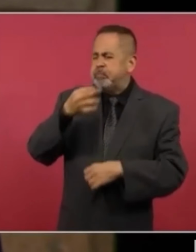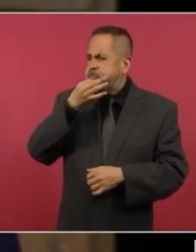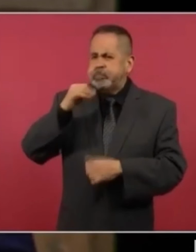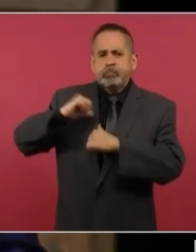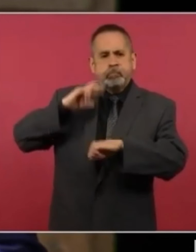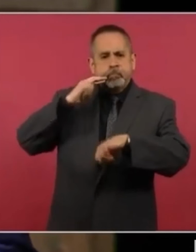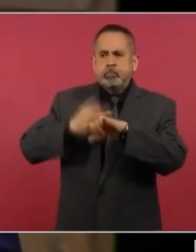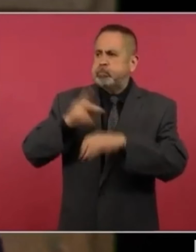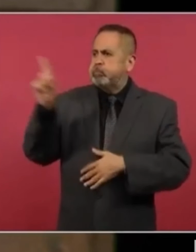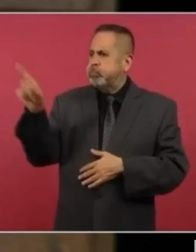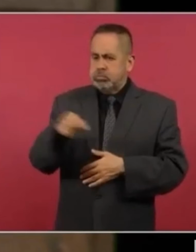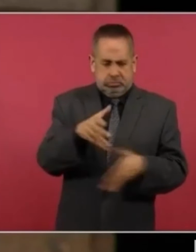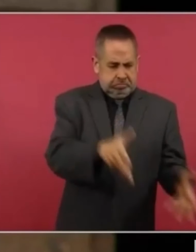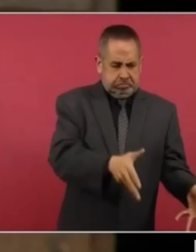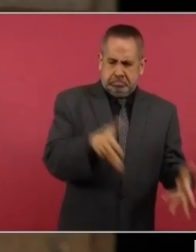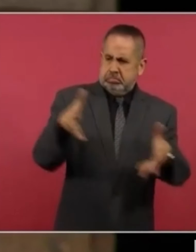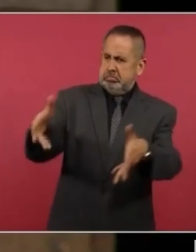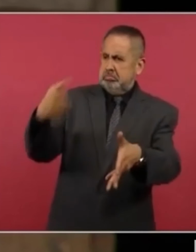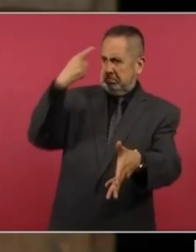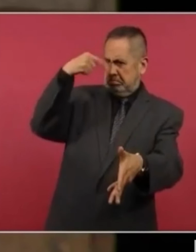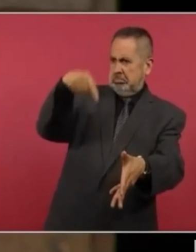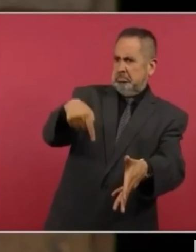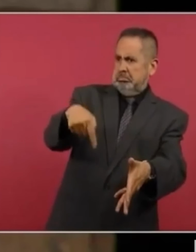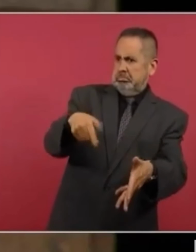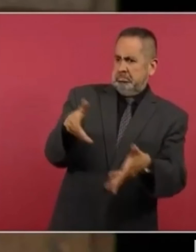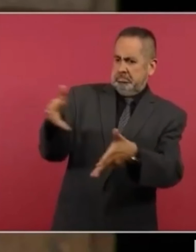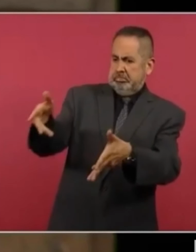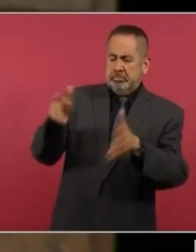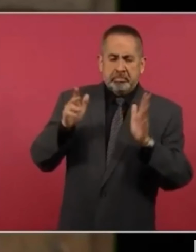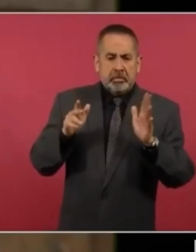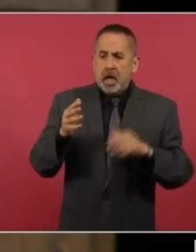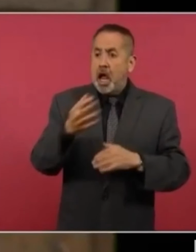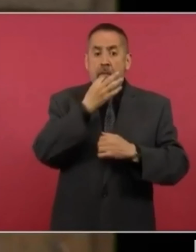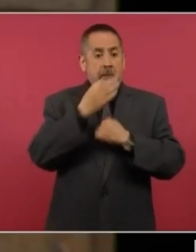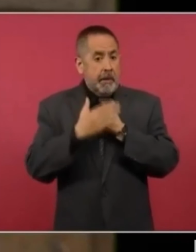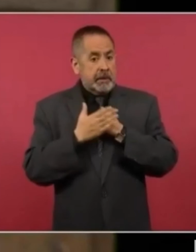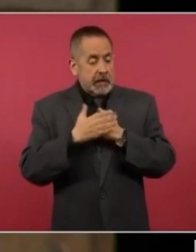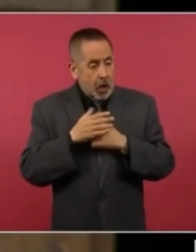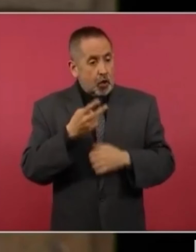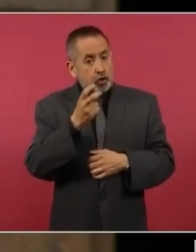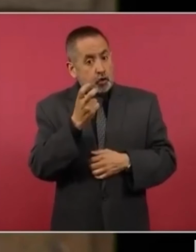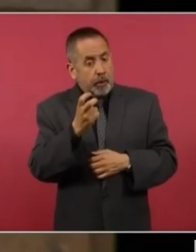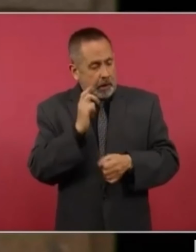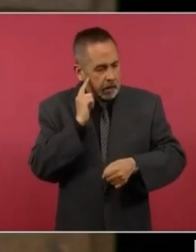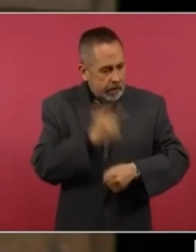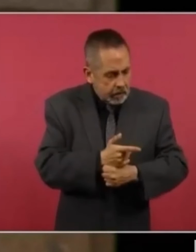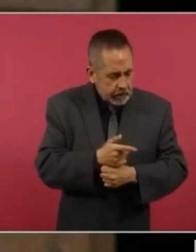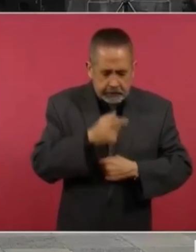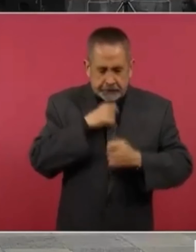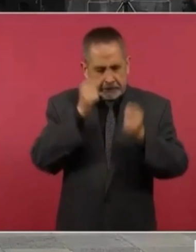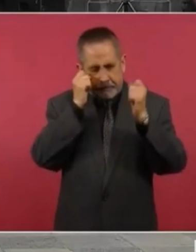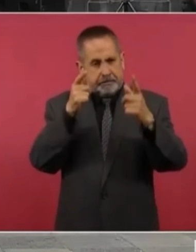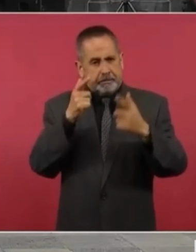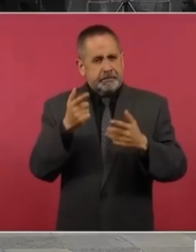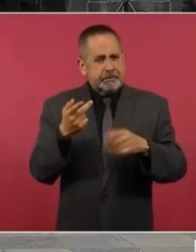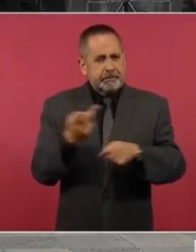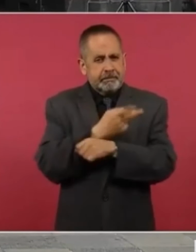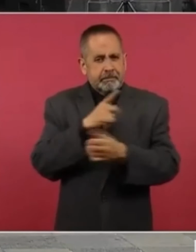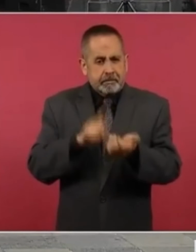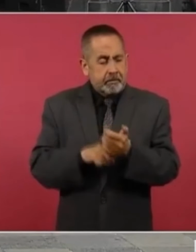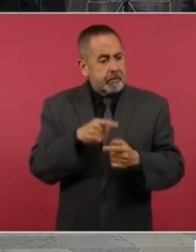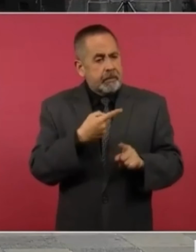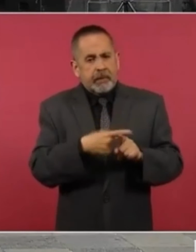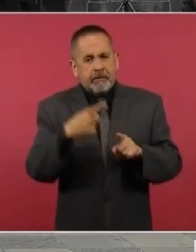inmediatamente, les entregaron los documentos a los archivos y a mí me informaron sobre este descubrimiento y me sorprendió enterarme de que